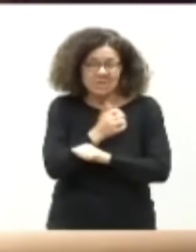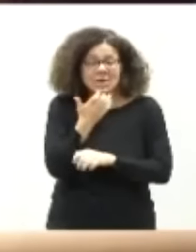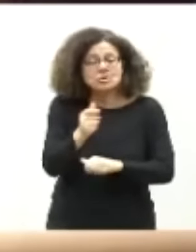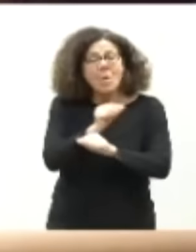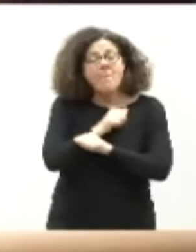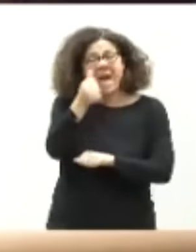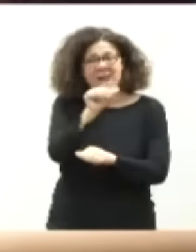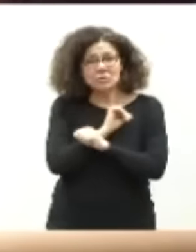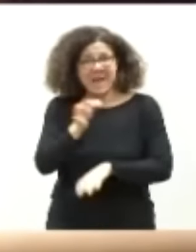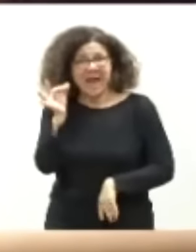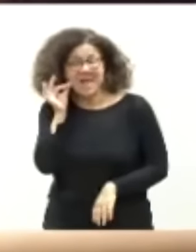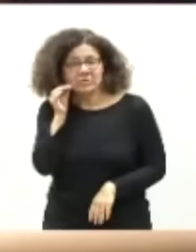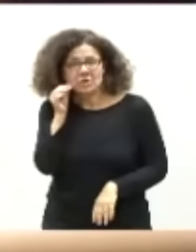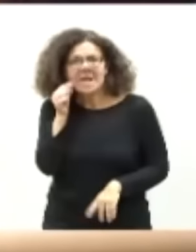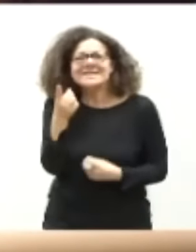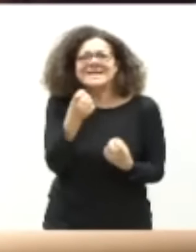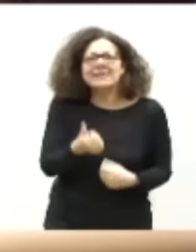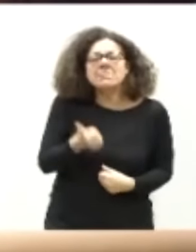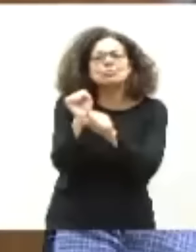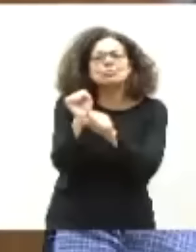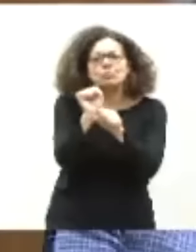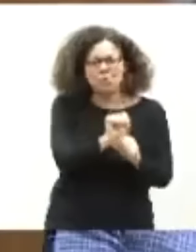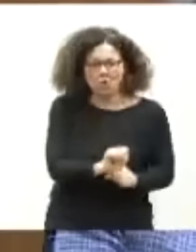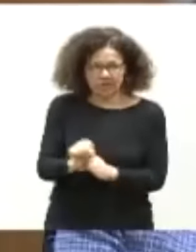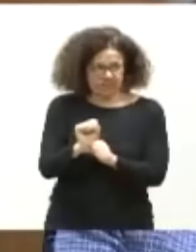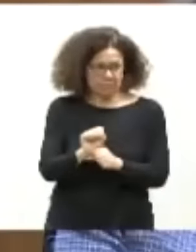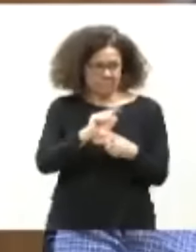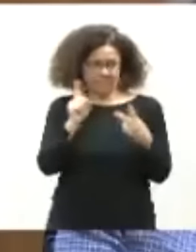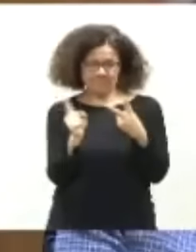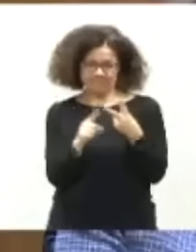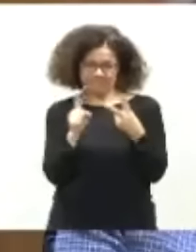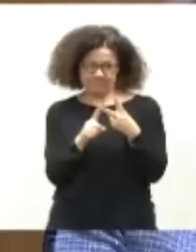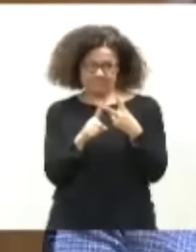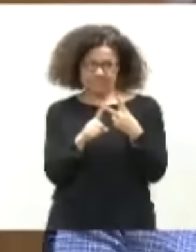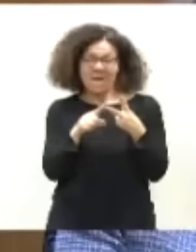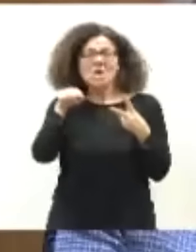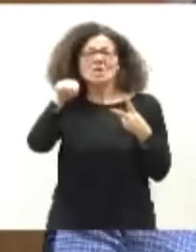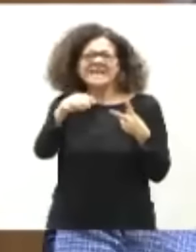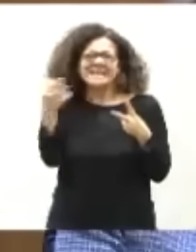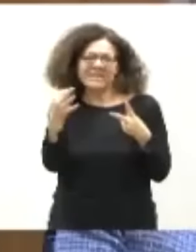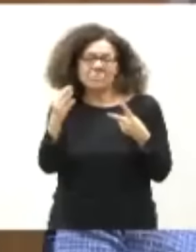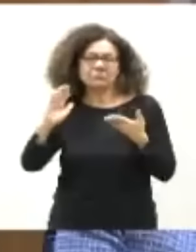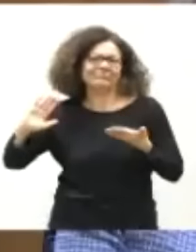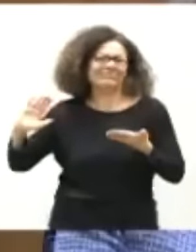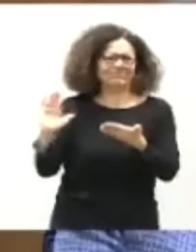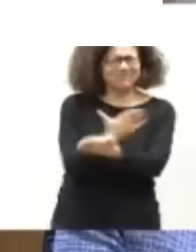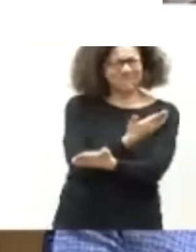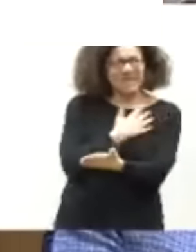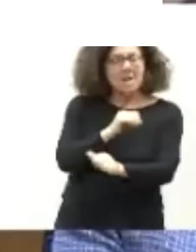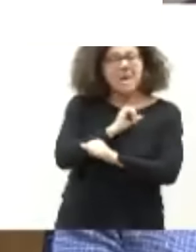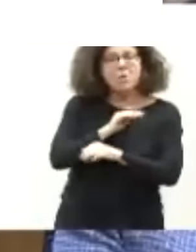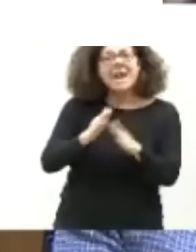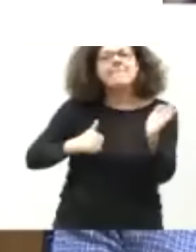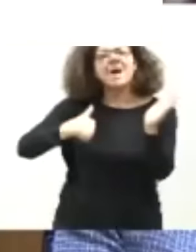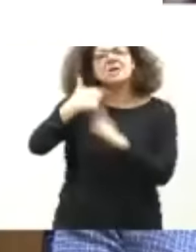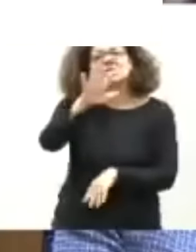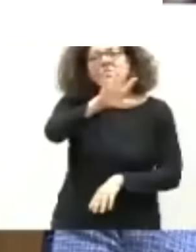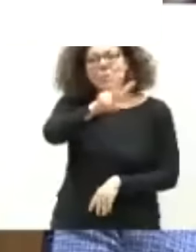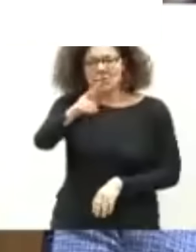las paradas más necesitaban de protección. Dos, se atrevieron a fulminar el subsidio para mayores de